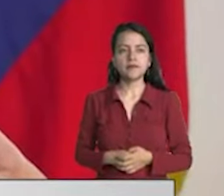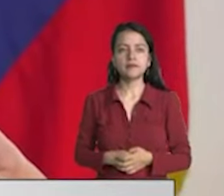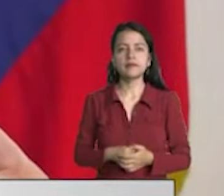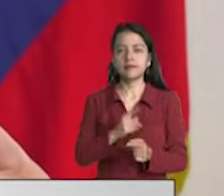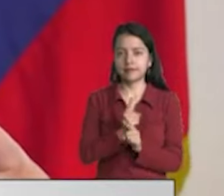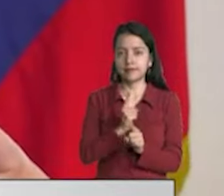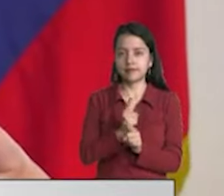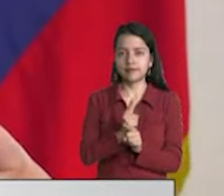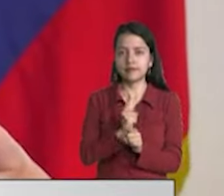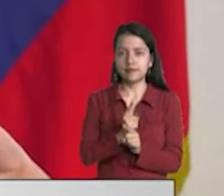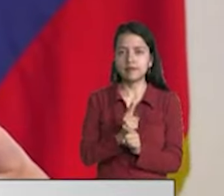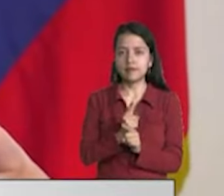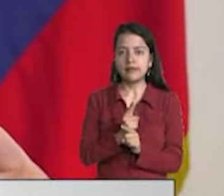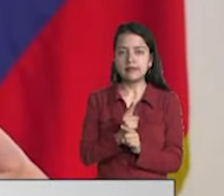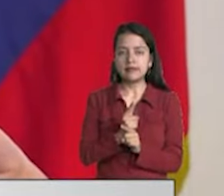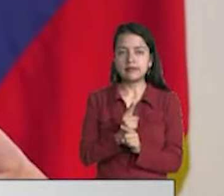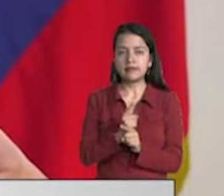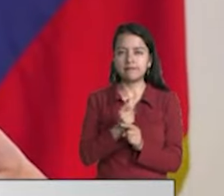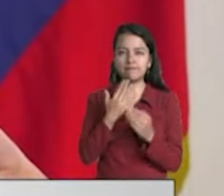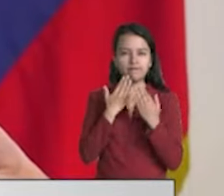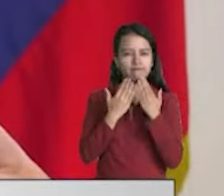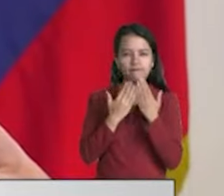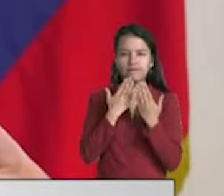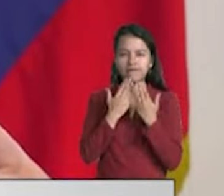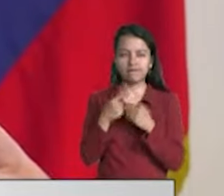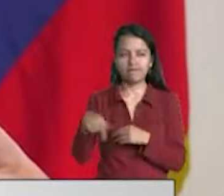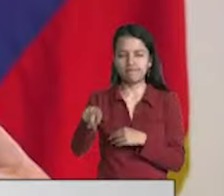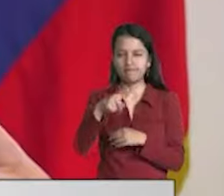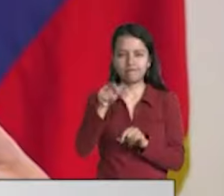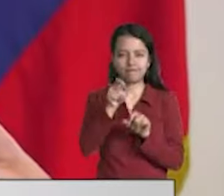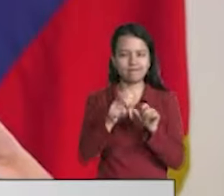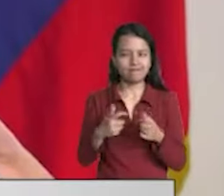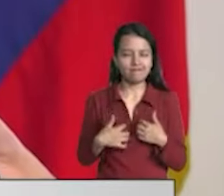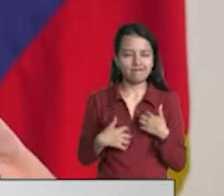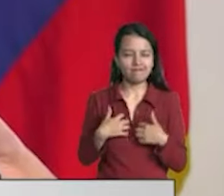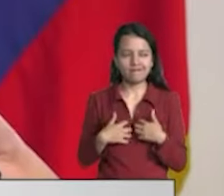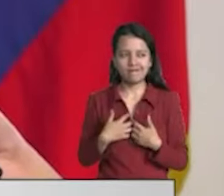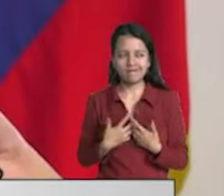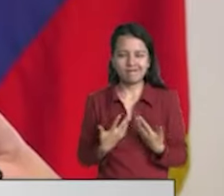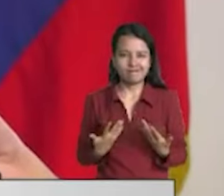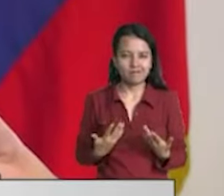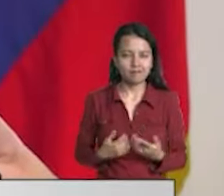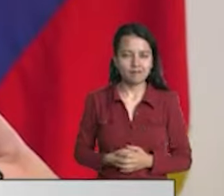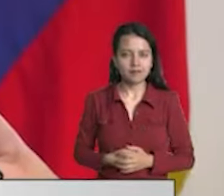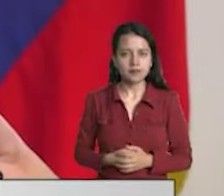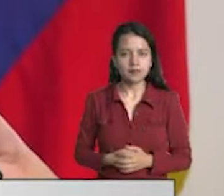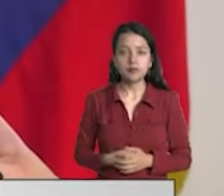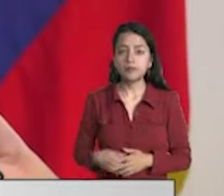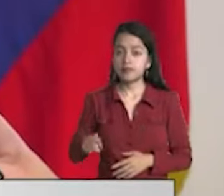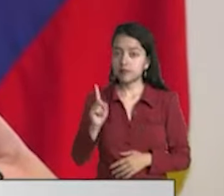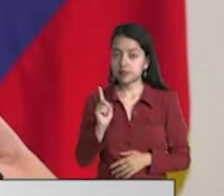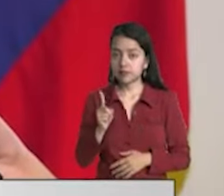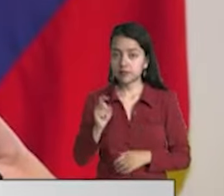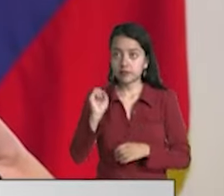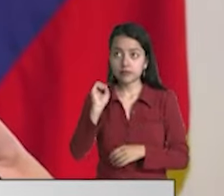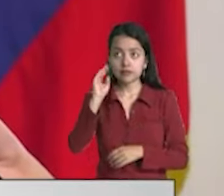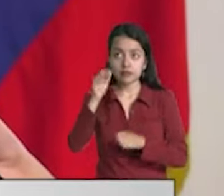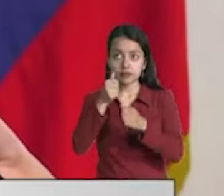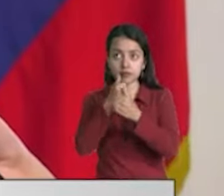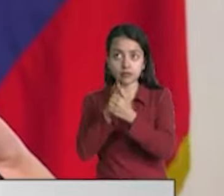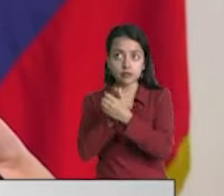efectivamente expresa lo que es la desconfianza de los colombianos y colombianas y expresada en el Senado de la República, no solamente sobre lo